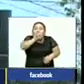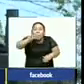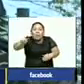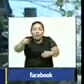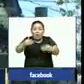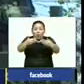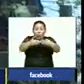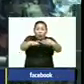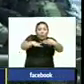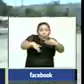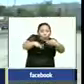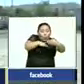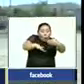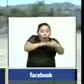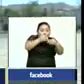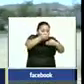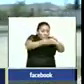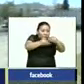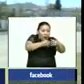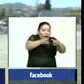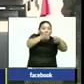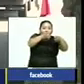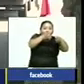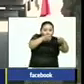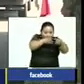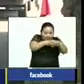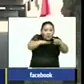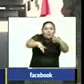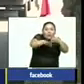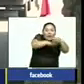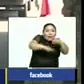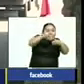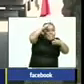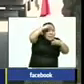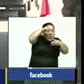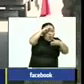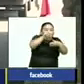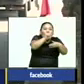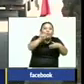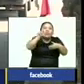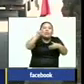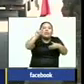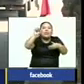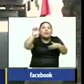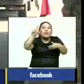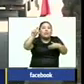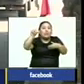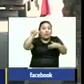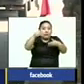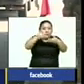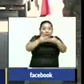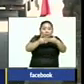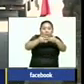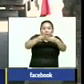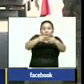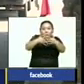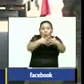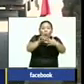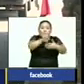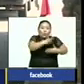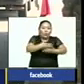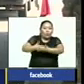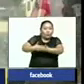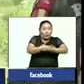centro principal de procesamiento en el Valle del Río Grande en McAllen, Texas, luego de haber cruzado Estados Unidos junto a su